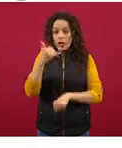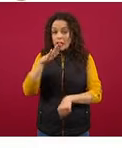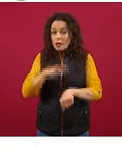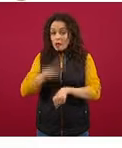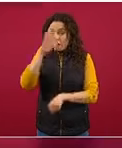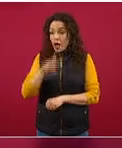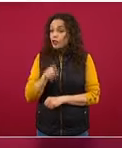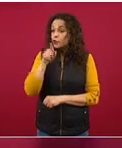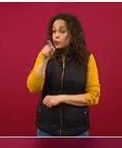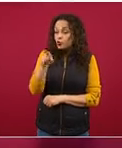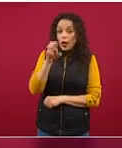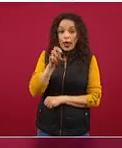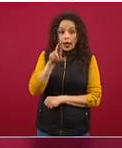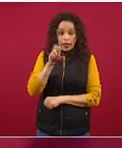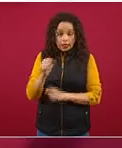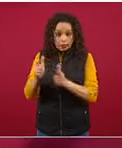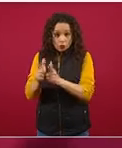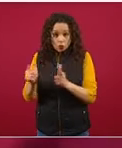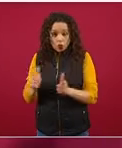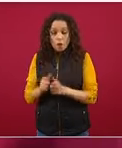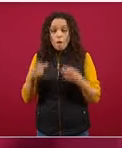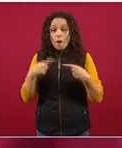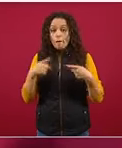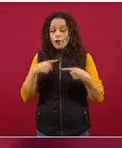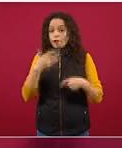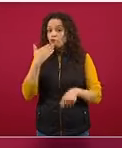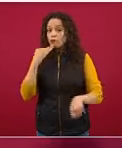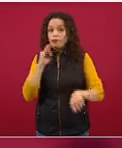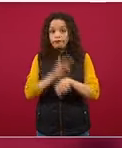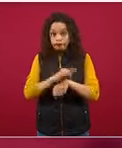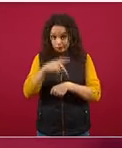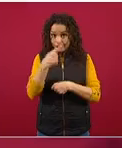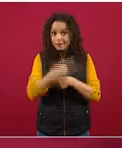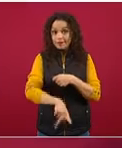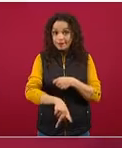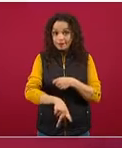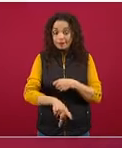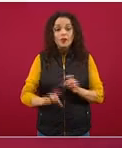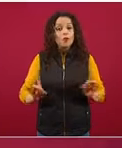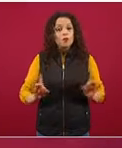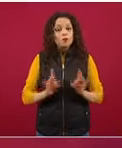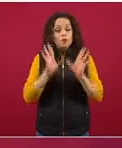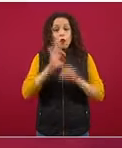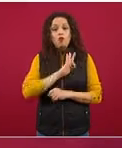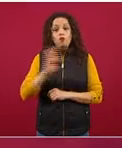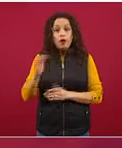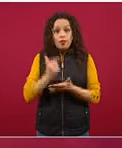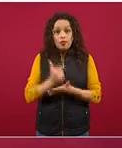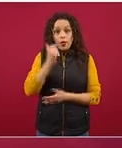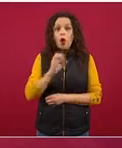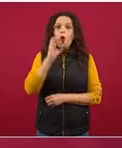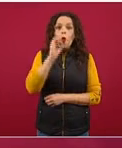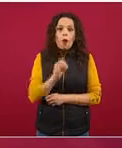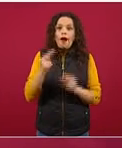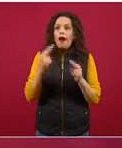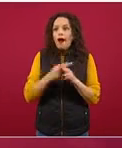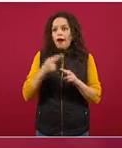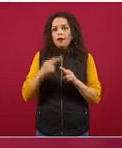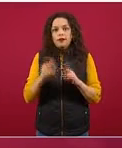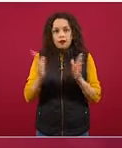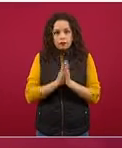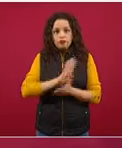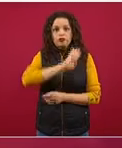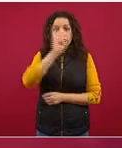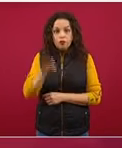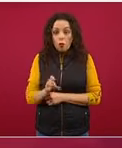grupos de mayor riesgo para presentar una complicación o para fallecer por